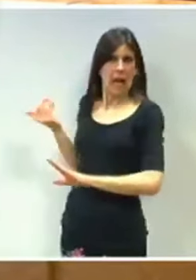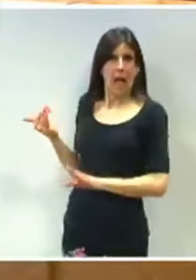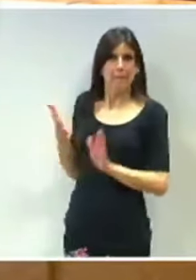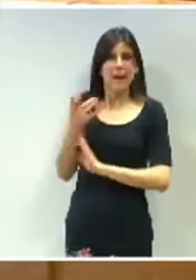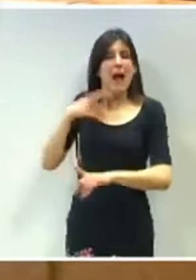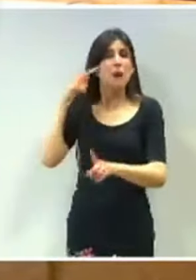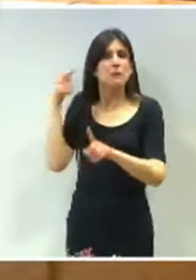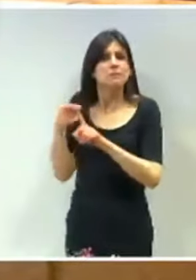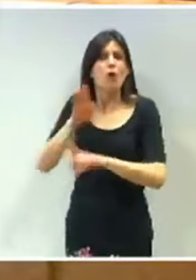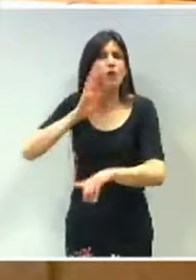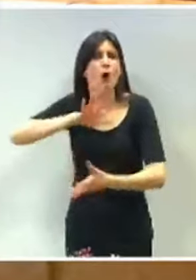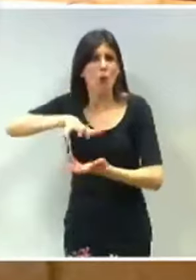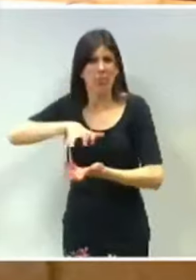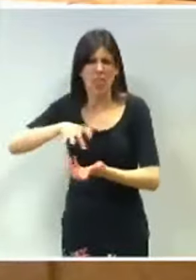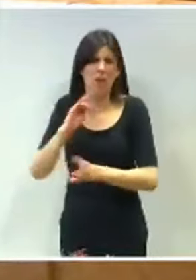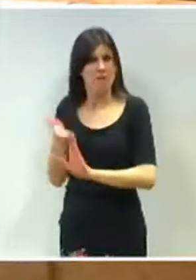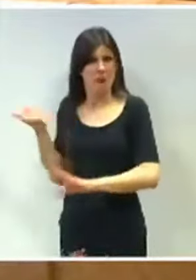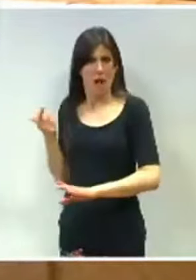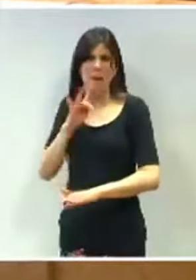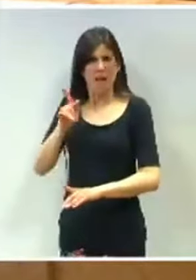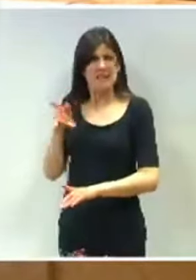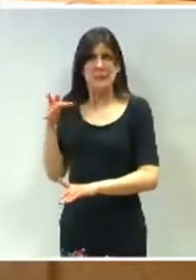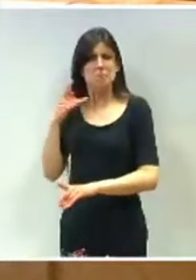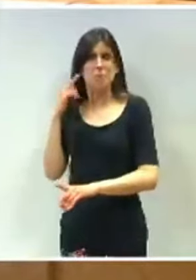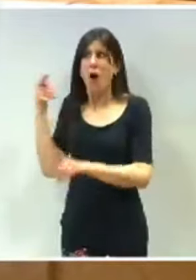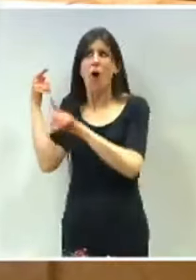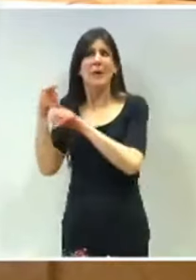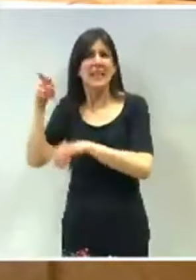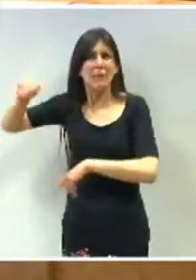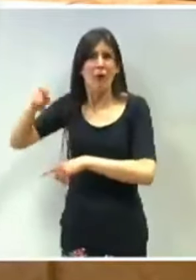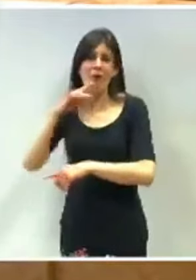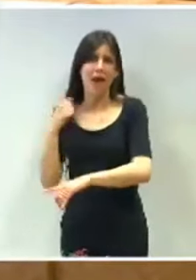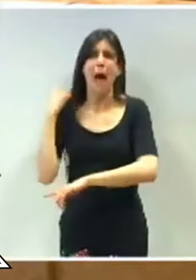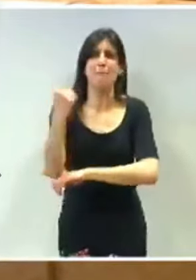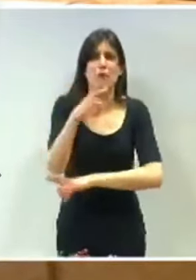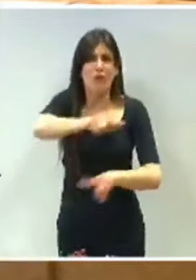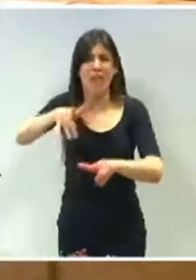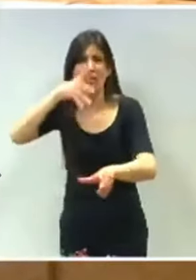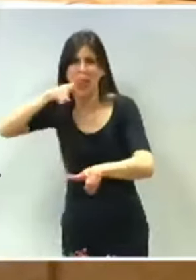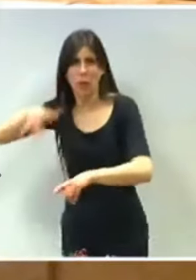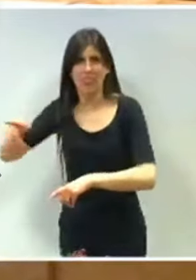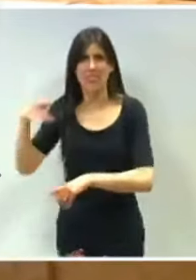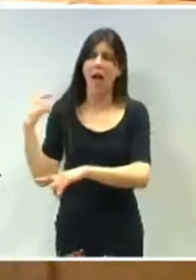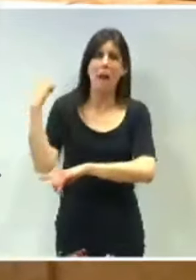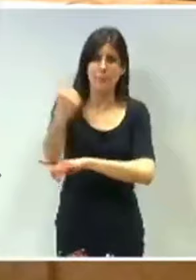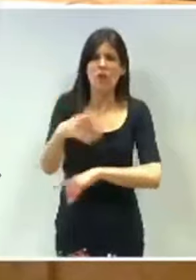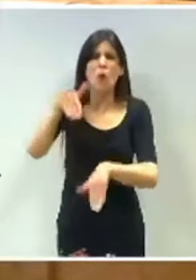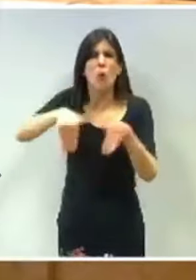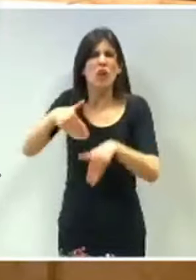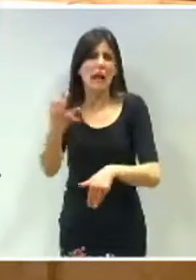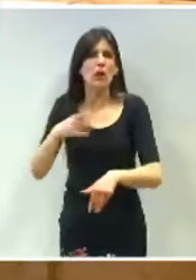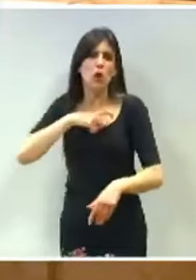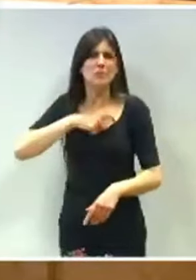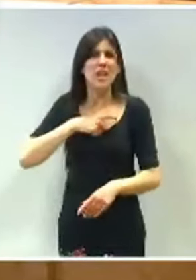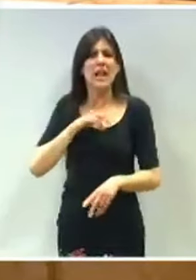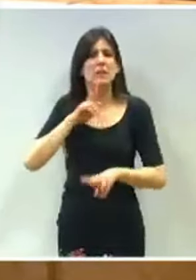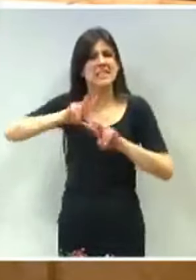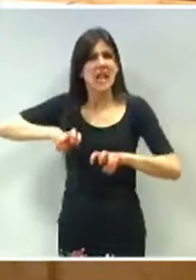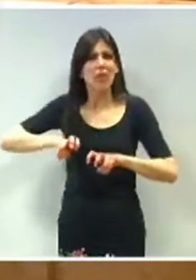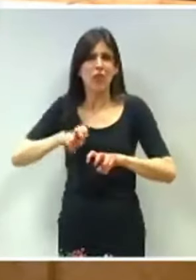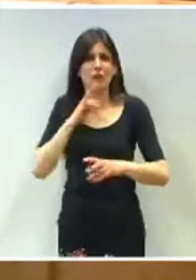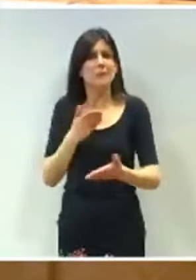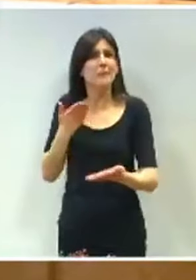corrupción y precisamente dar apoyo a la gente que lo denuncia Y por último le digo qué van a votar ustedes a la comisión de investigación que ha propuesto